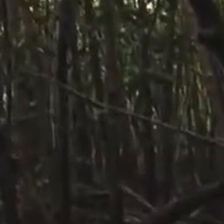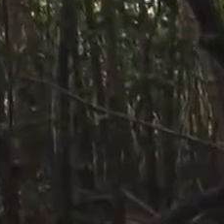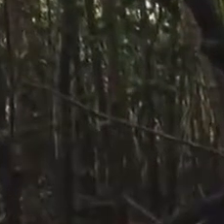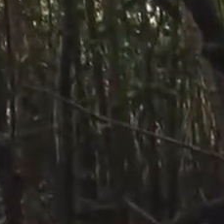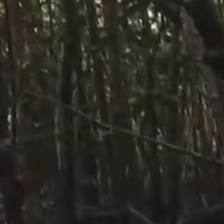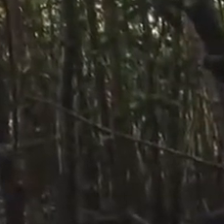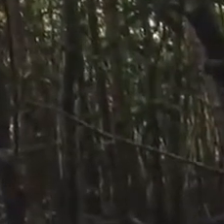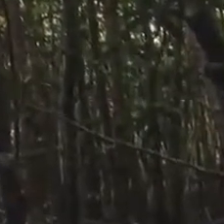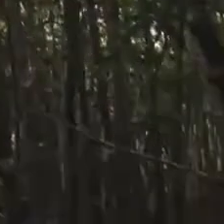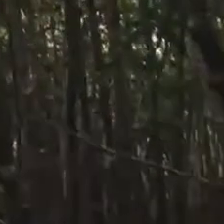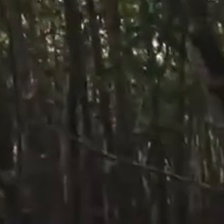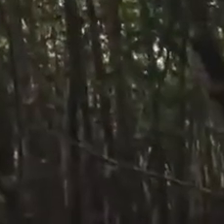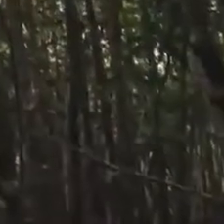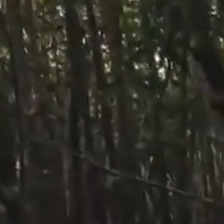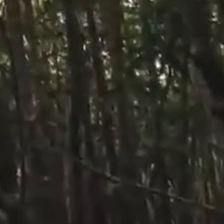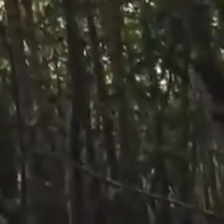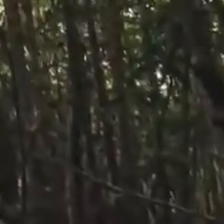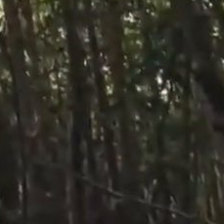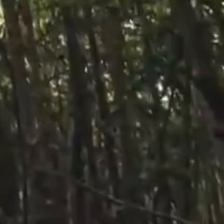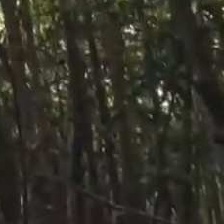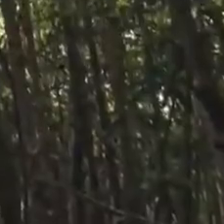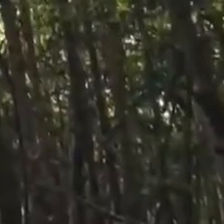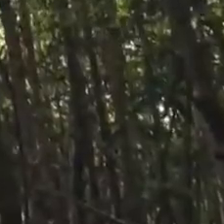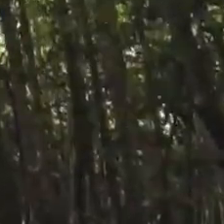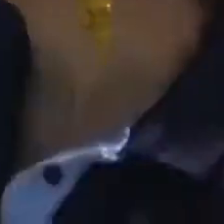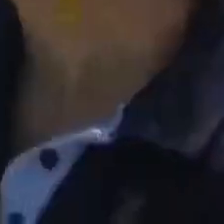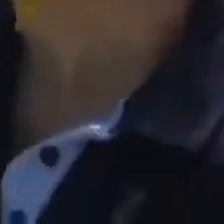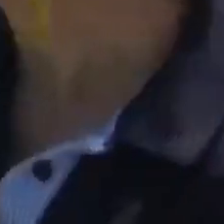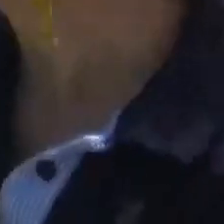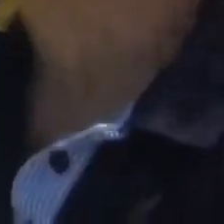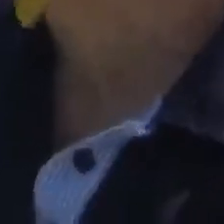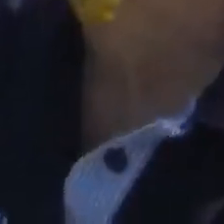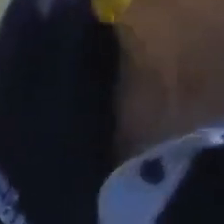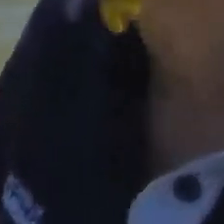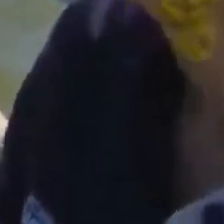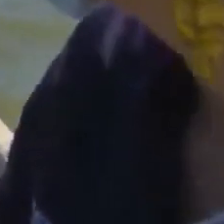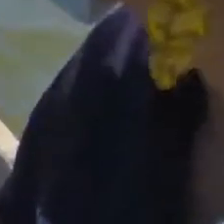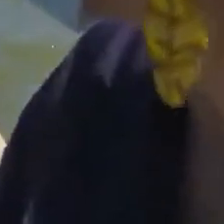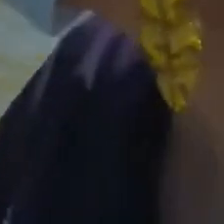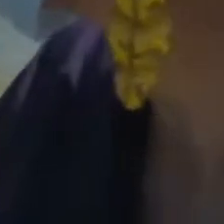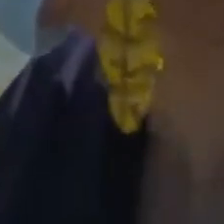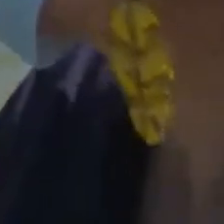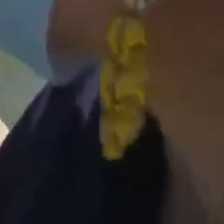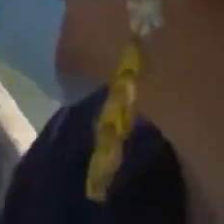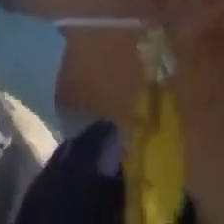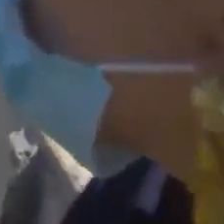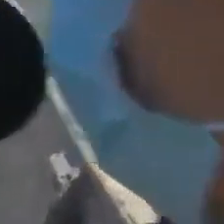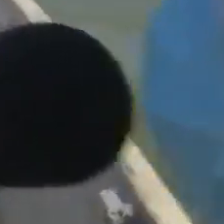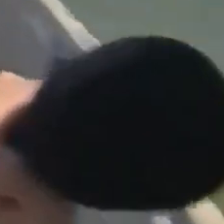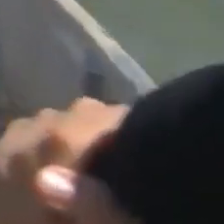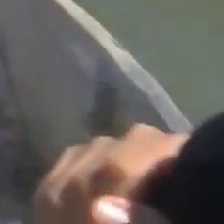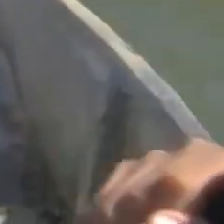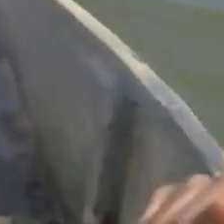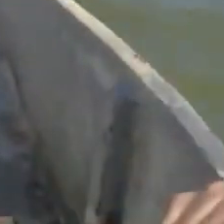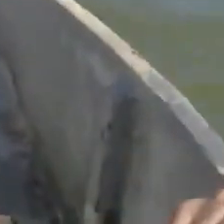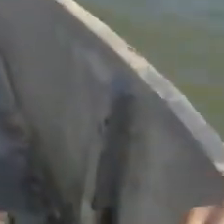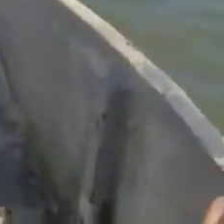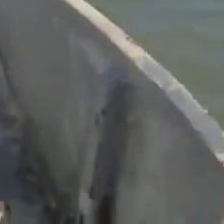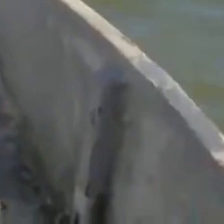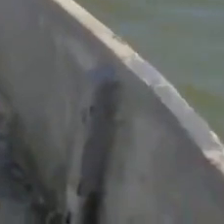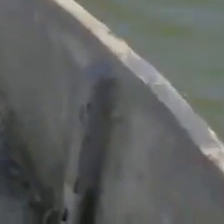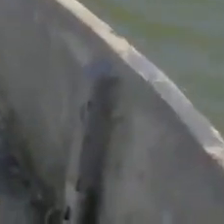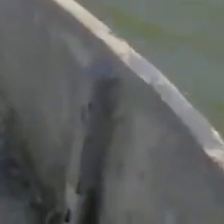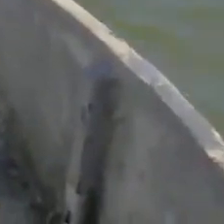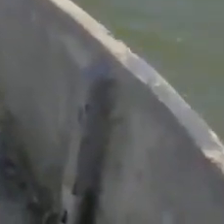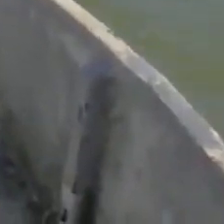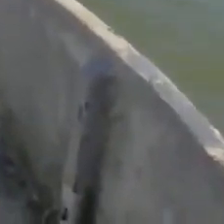el líder de Azoplaya, una asociación que agrupa más de 200 pescadores. Cuéntenos, señor Luis, ¿cuáles son sus expectativas a partir de la